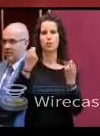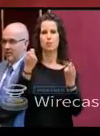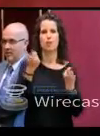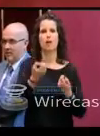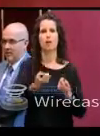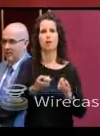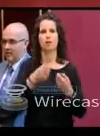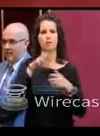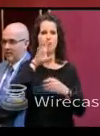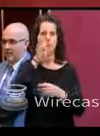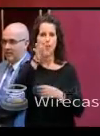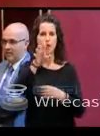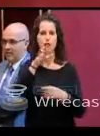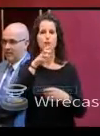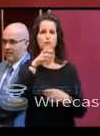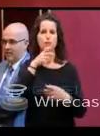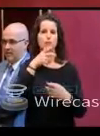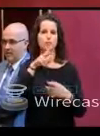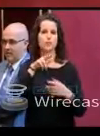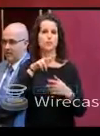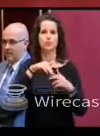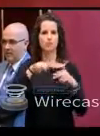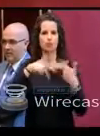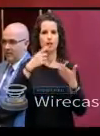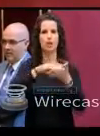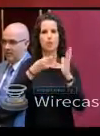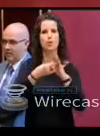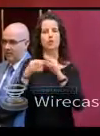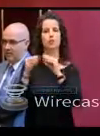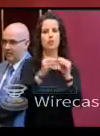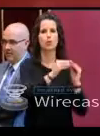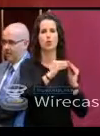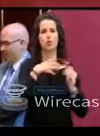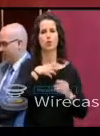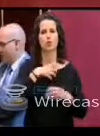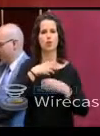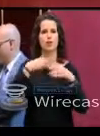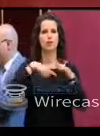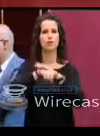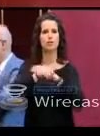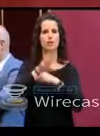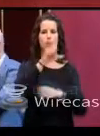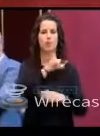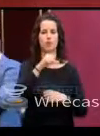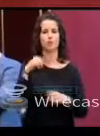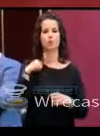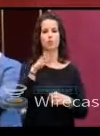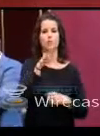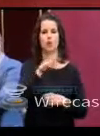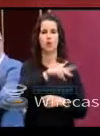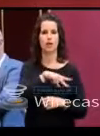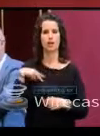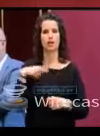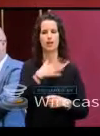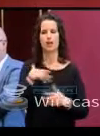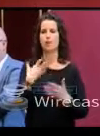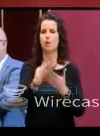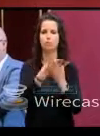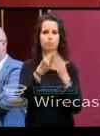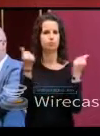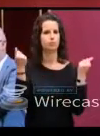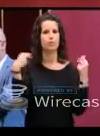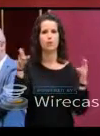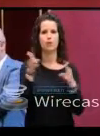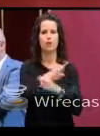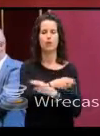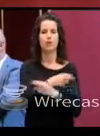que proyectos comunes se hayan llevado a cabo tanto en las comunidades autónomas como a nivel general, y nosotros queremos acabar con eso. Pero también